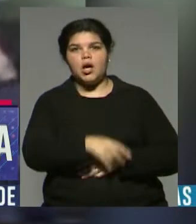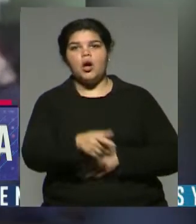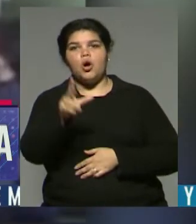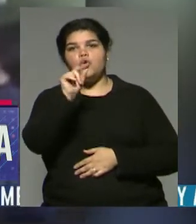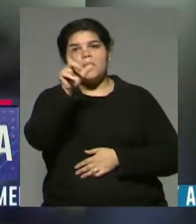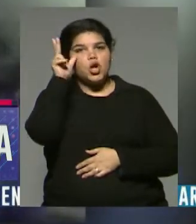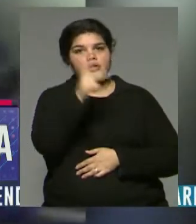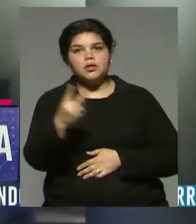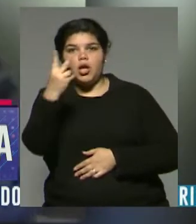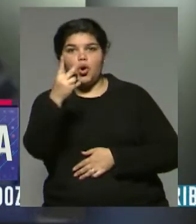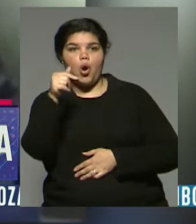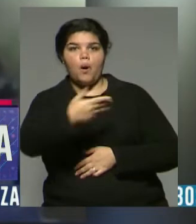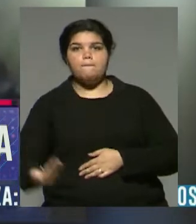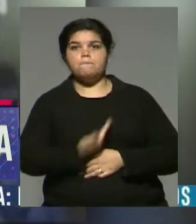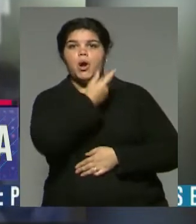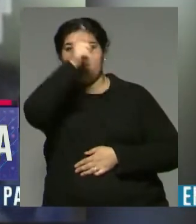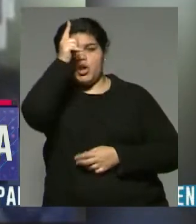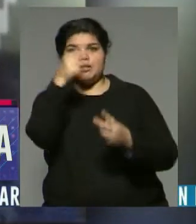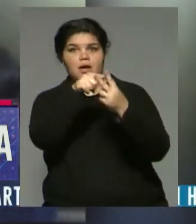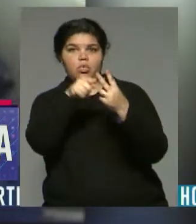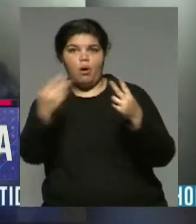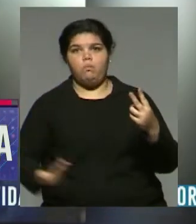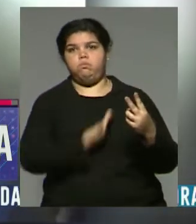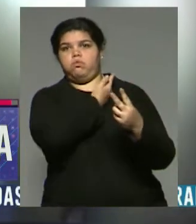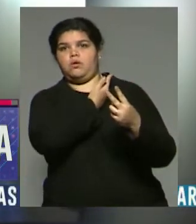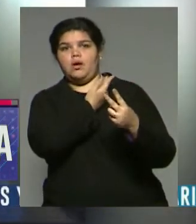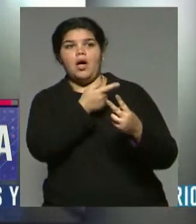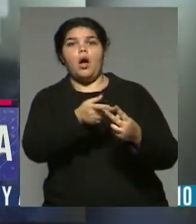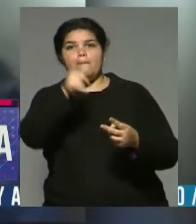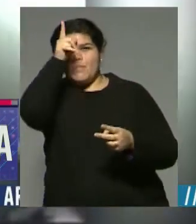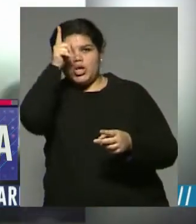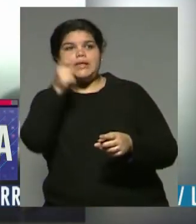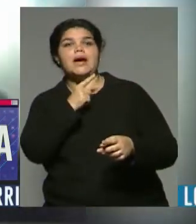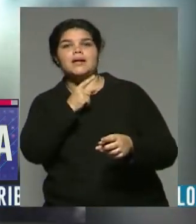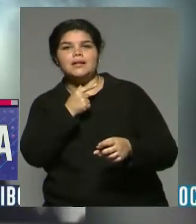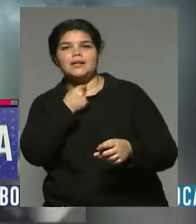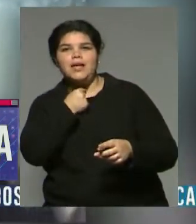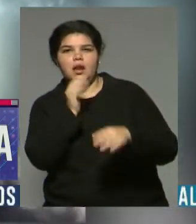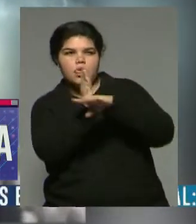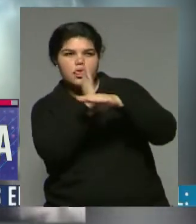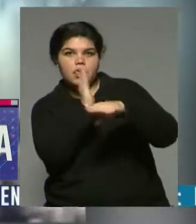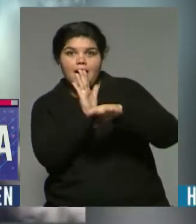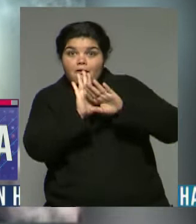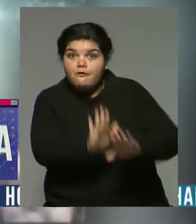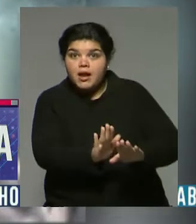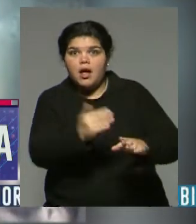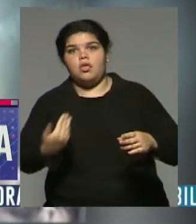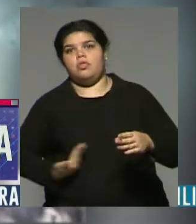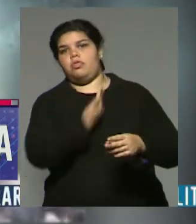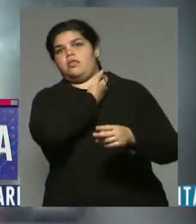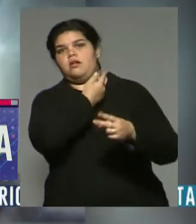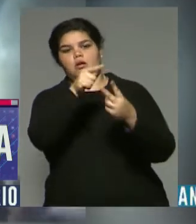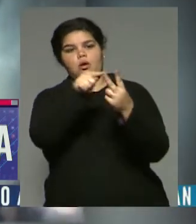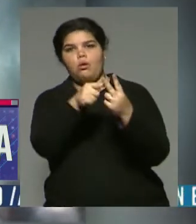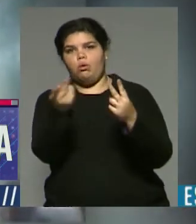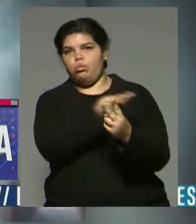donde atropelló, embistió a dos oficiales de la policía que intentaban obviamente detenerlo en su persecución, que fallecieron